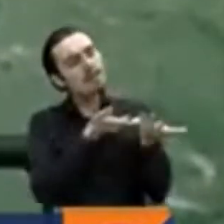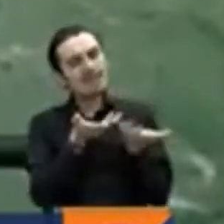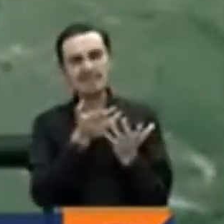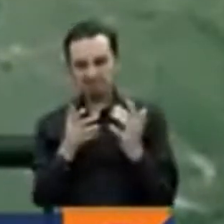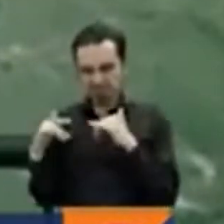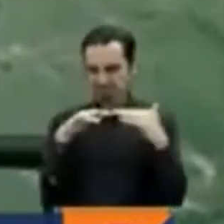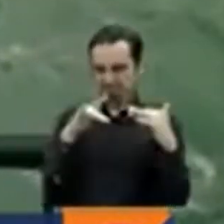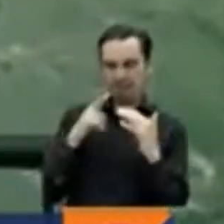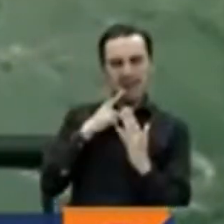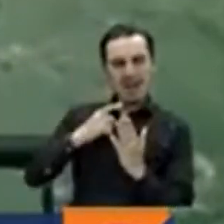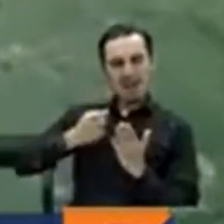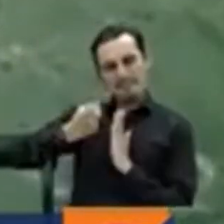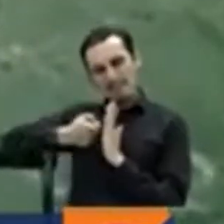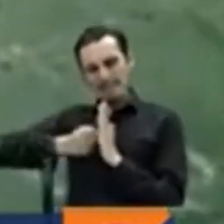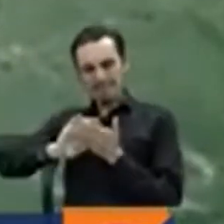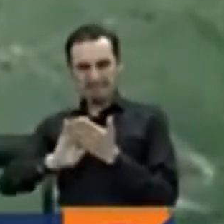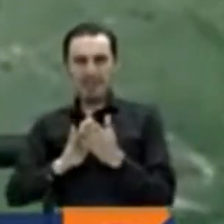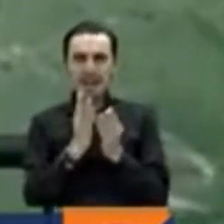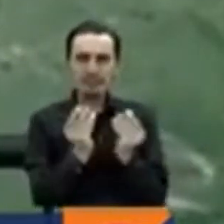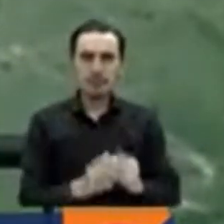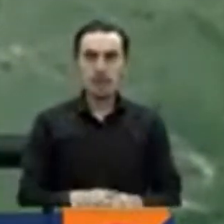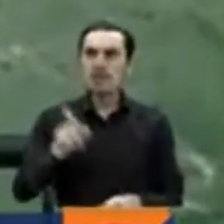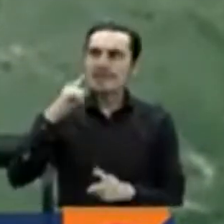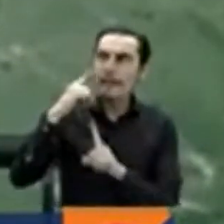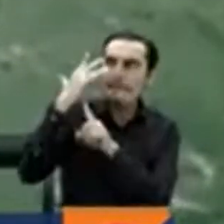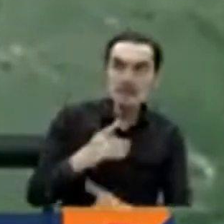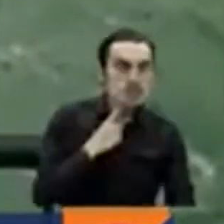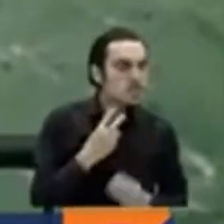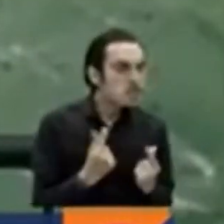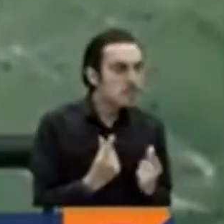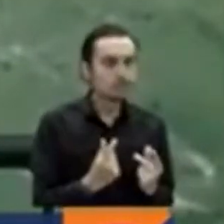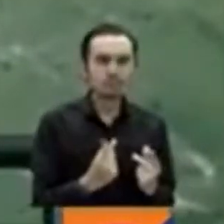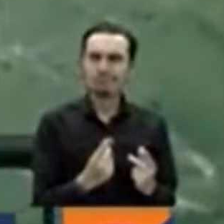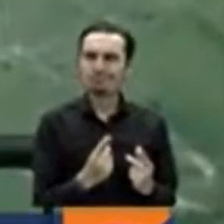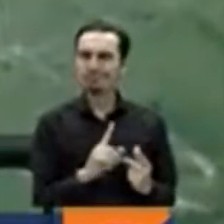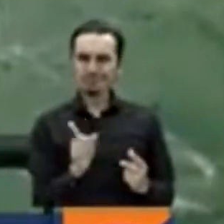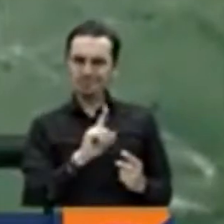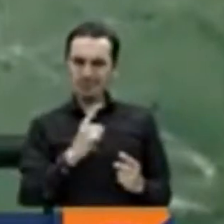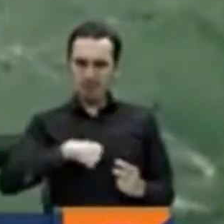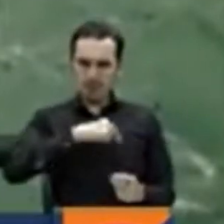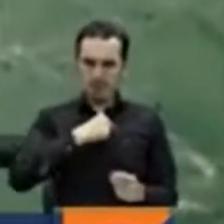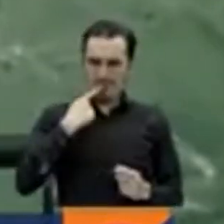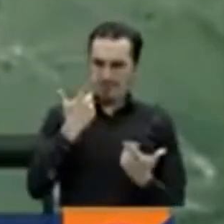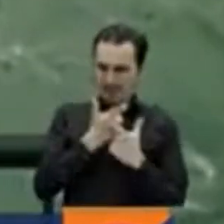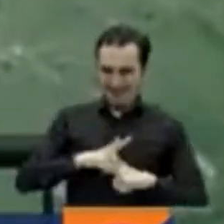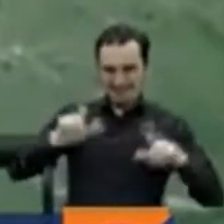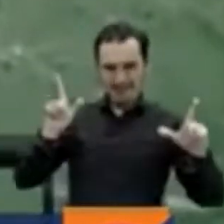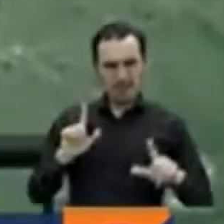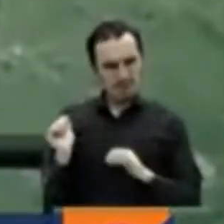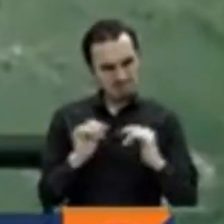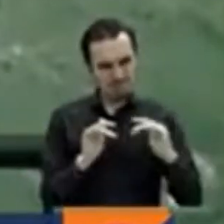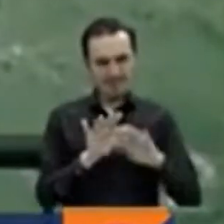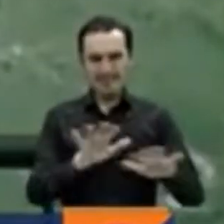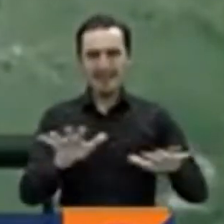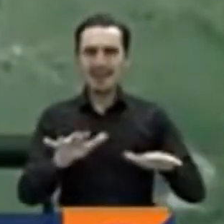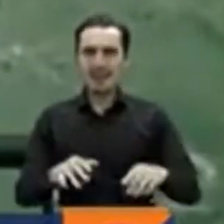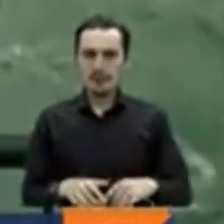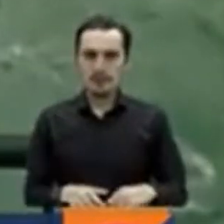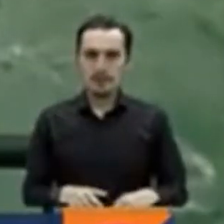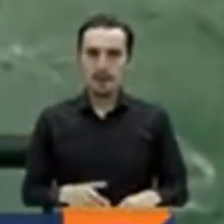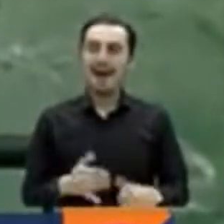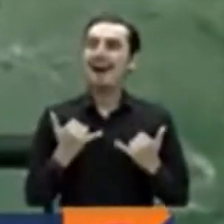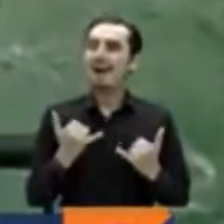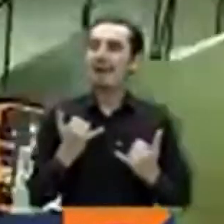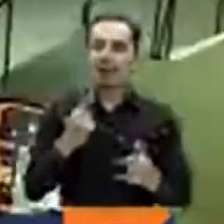guerra. No nos presionen para linderarnos en los campos de la guerra. Es la hora